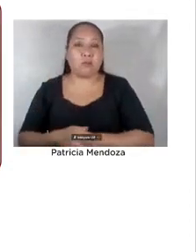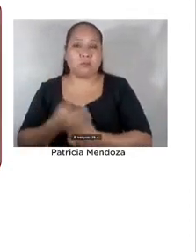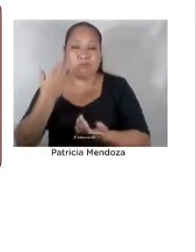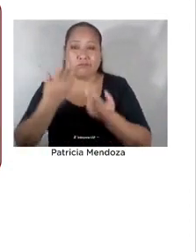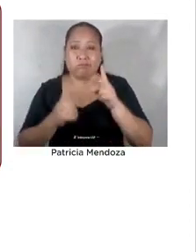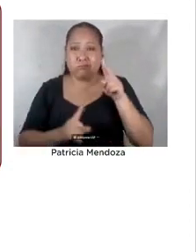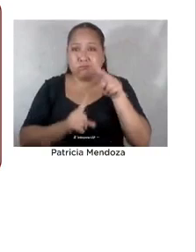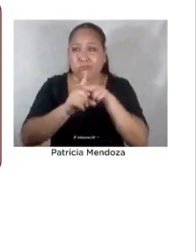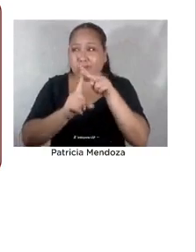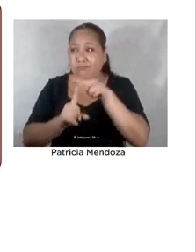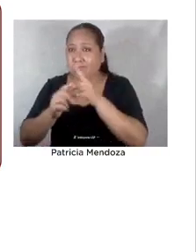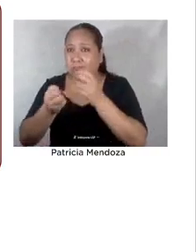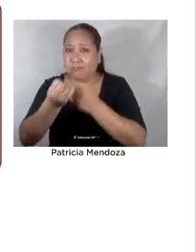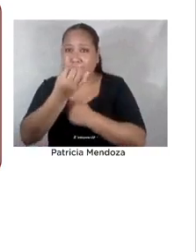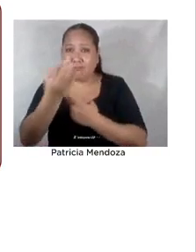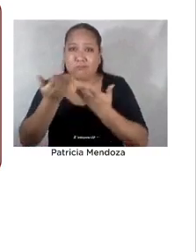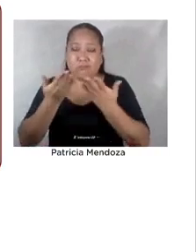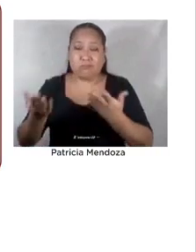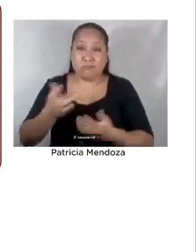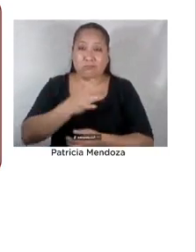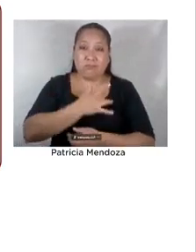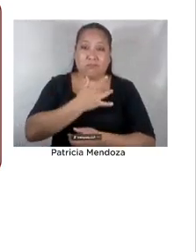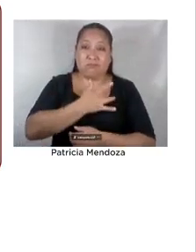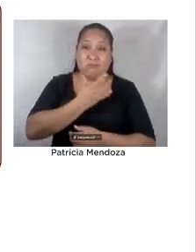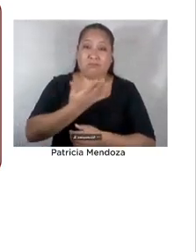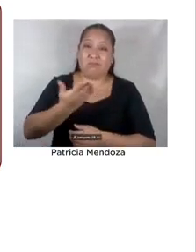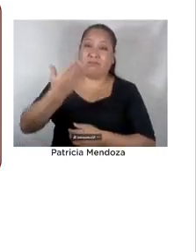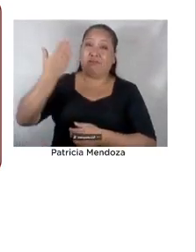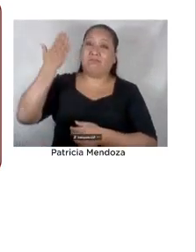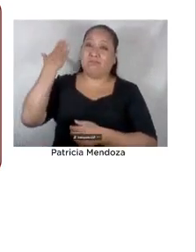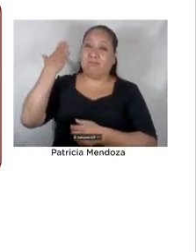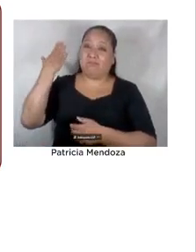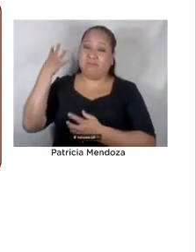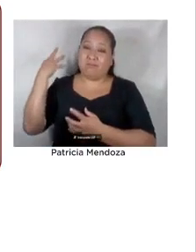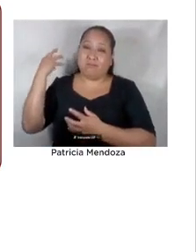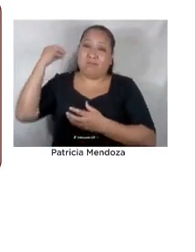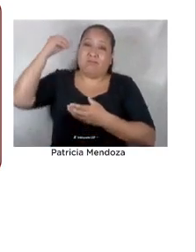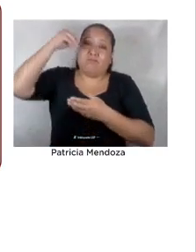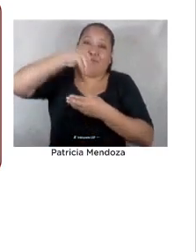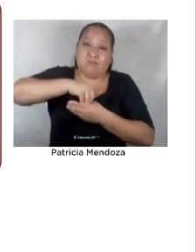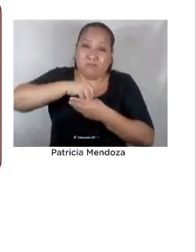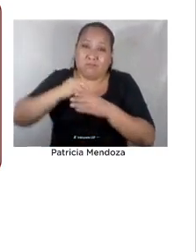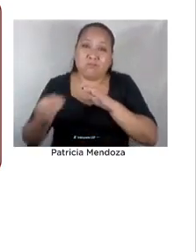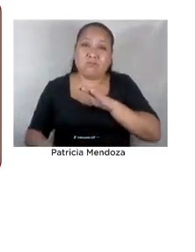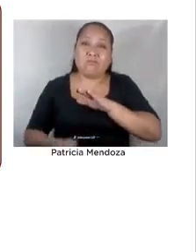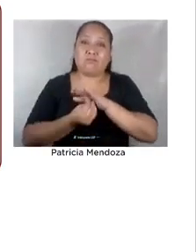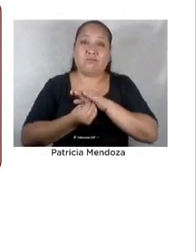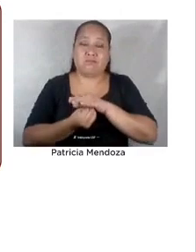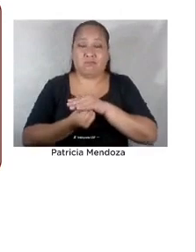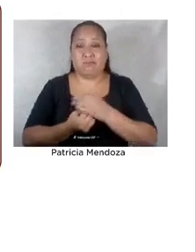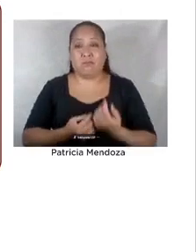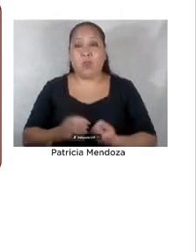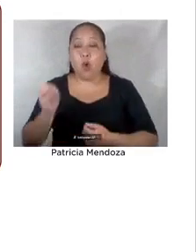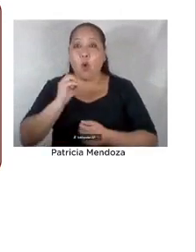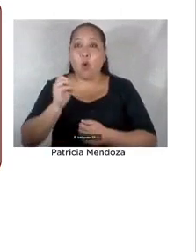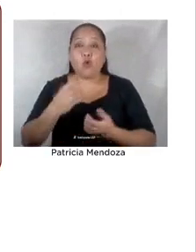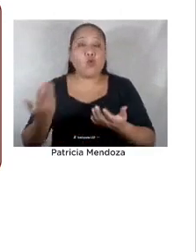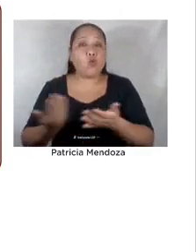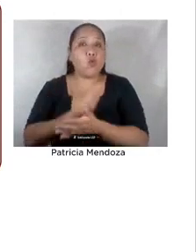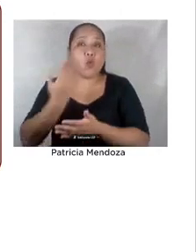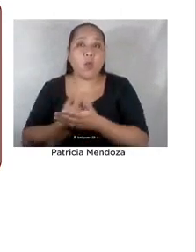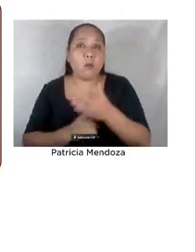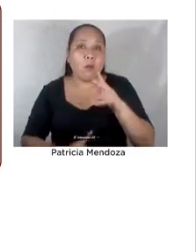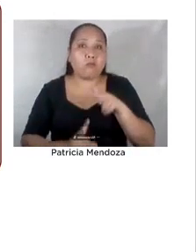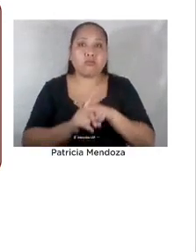algunas cosas que nosotros teníamos de antes, o también que aparezcan algunas cosas que no resolvimos en algún